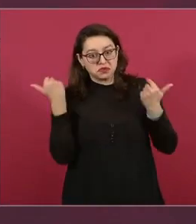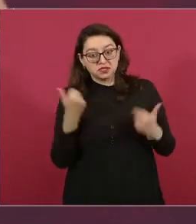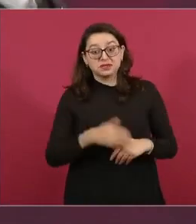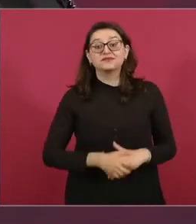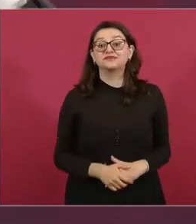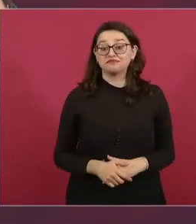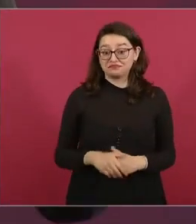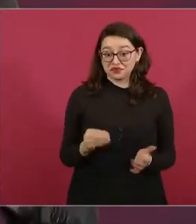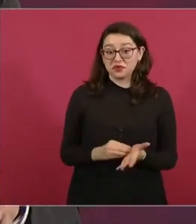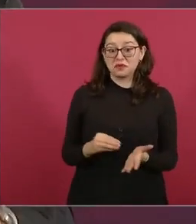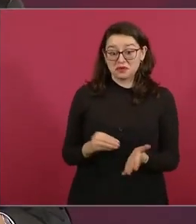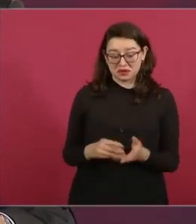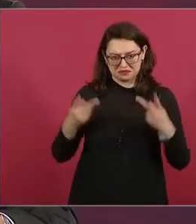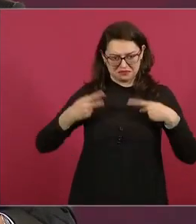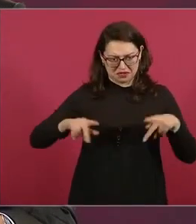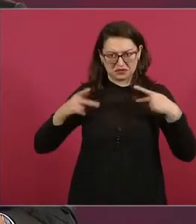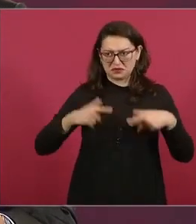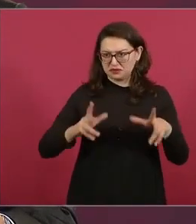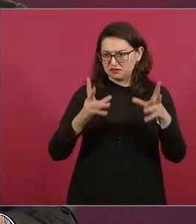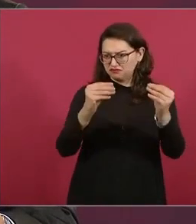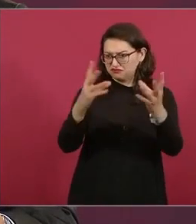Todavía.